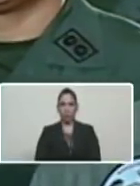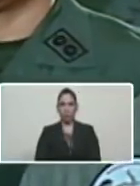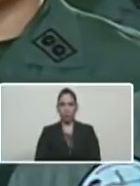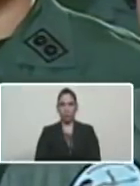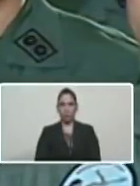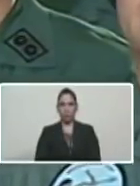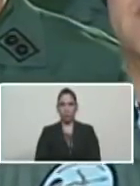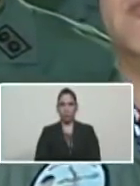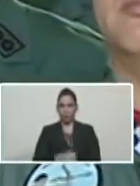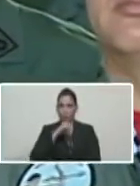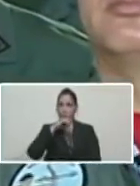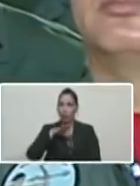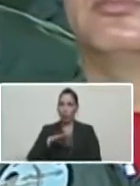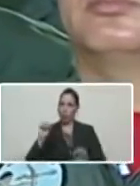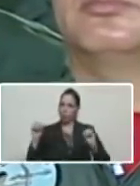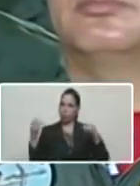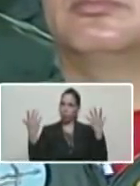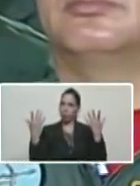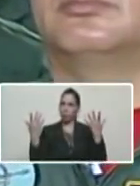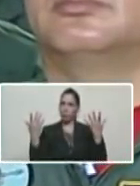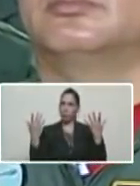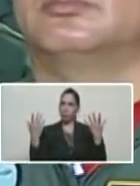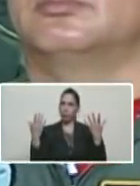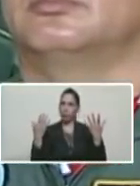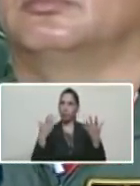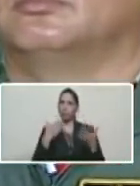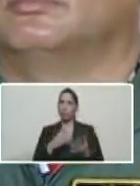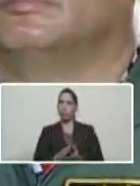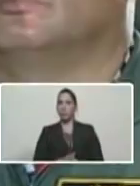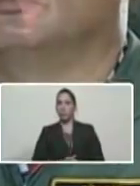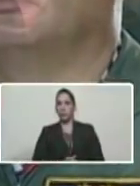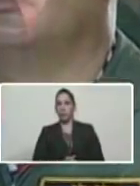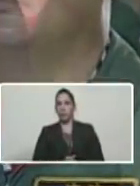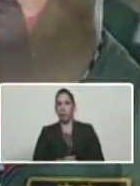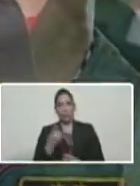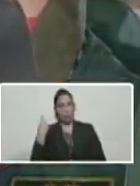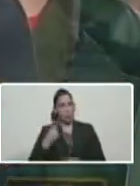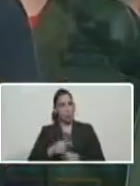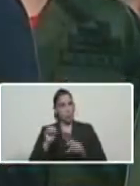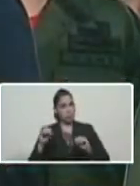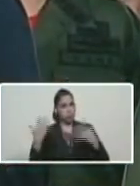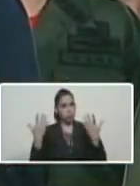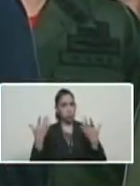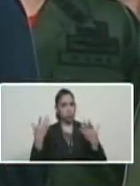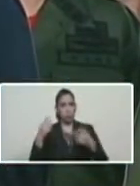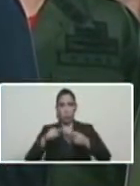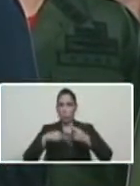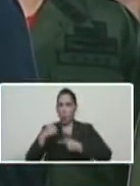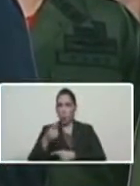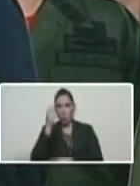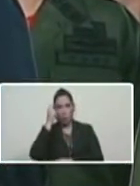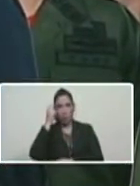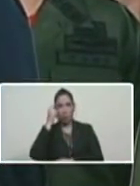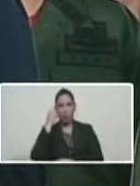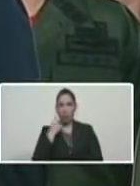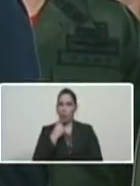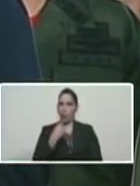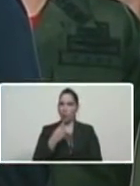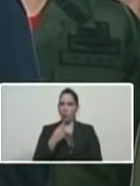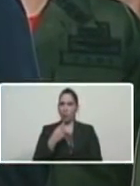una historia gloriosa, grandiosa, que hay que reivindicar todos los días, como dijo el alférez